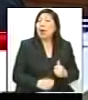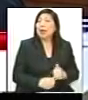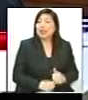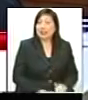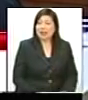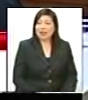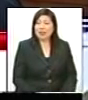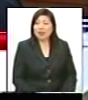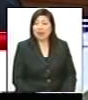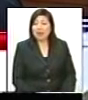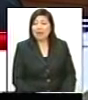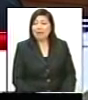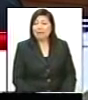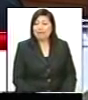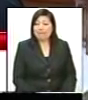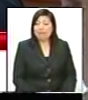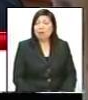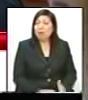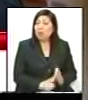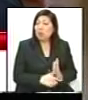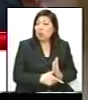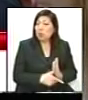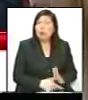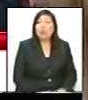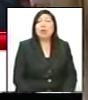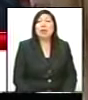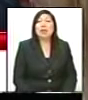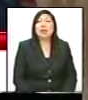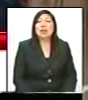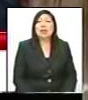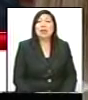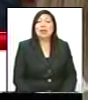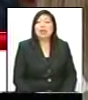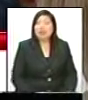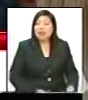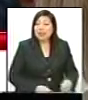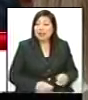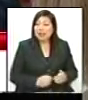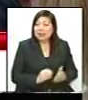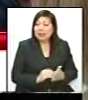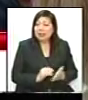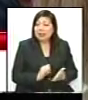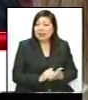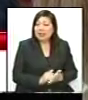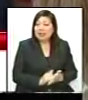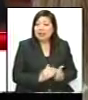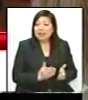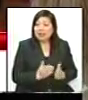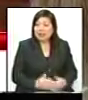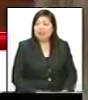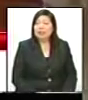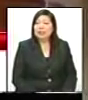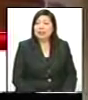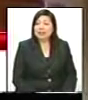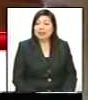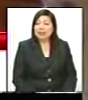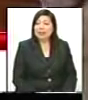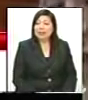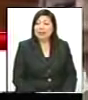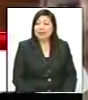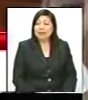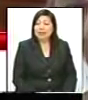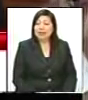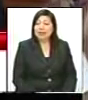de la carrera. Luego, ¿tengo tiempo para poder seguir hablando, señor? ¿O alguien? ¿Sí? Ah, perfecto. Bueno, quisiera